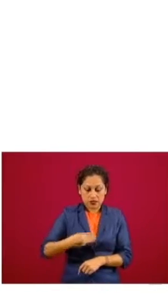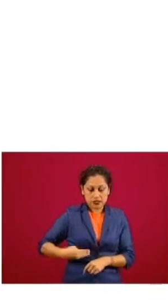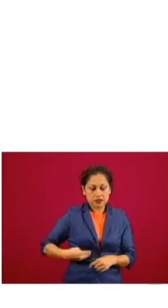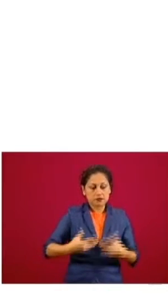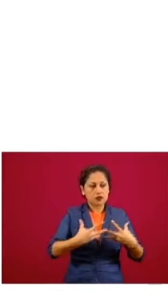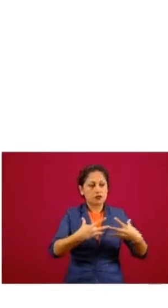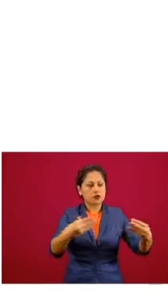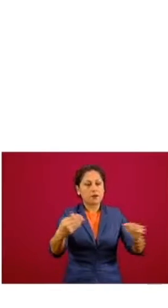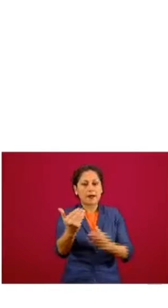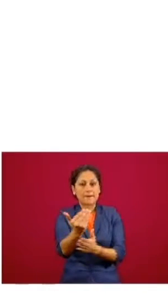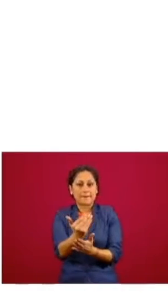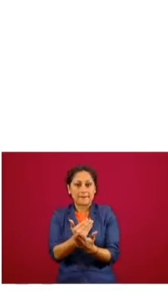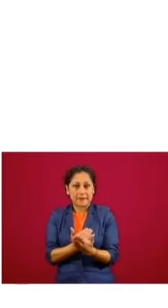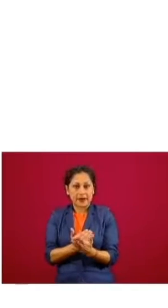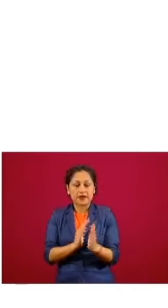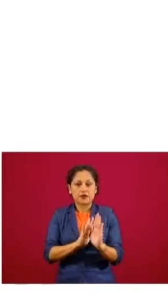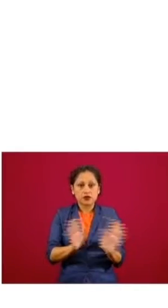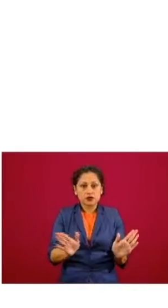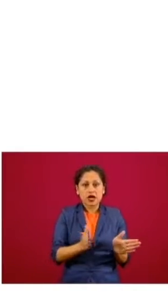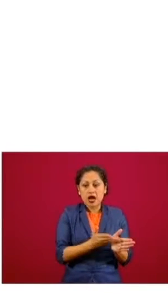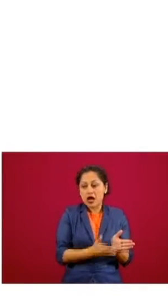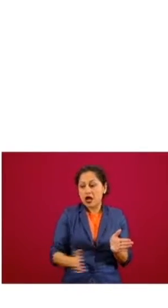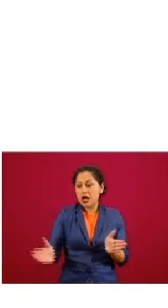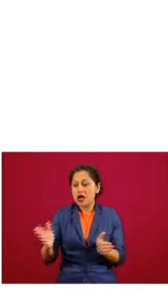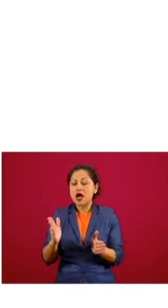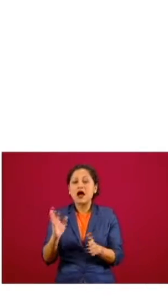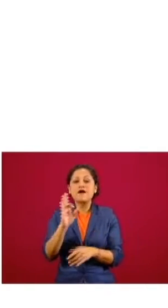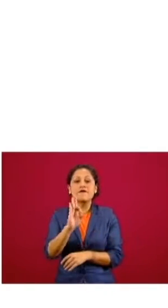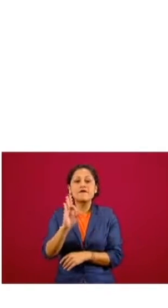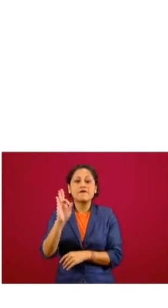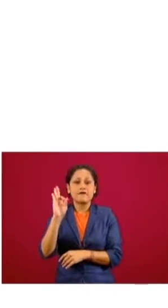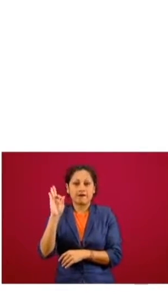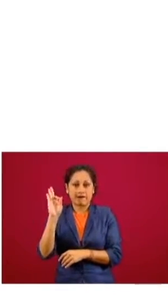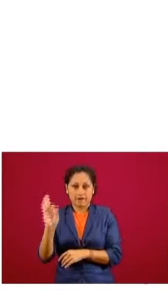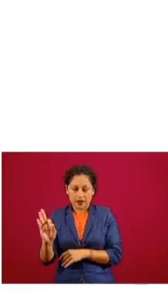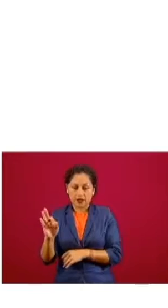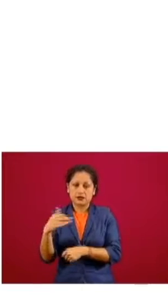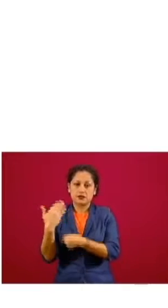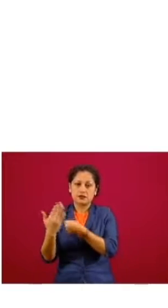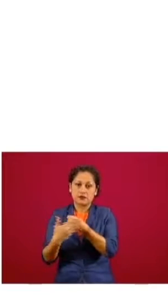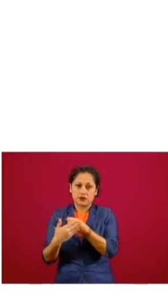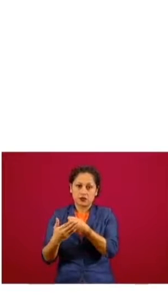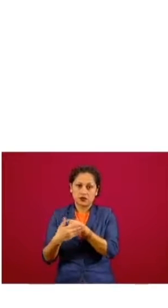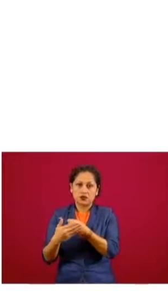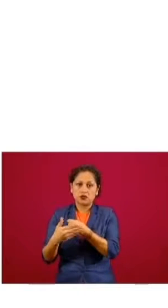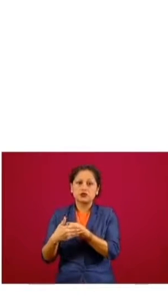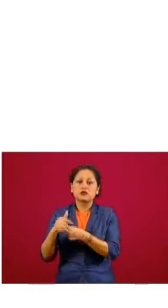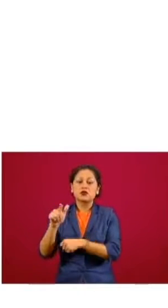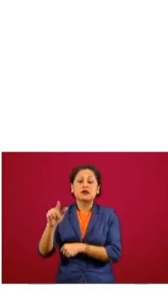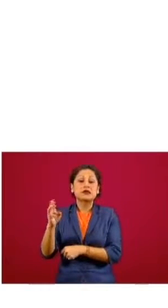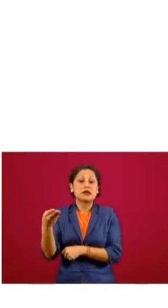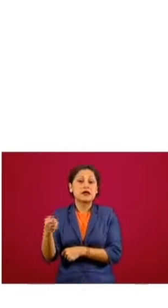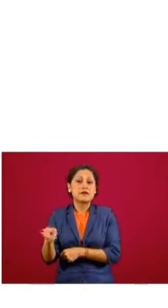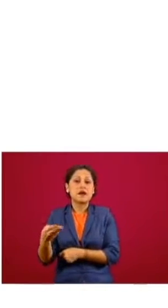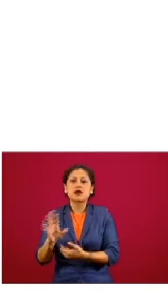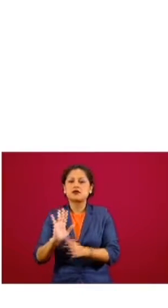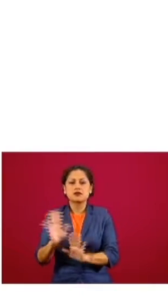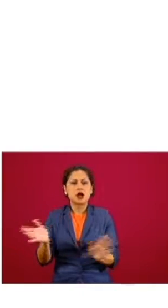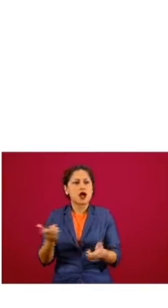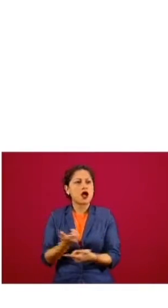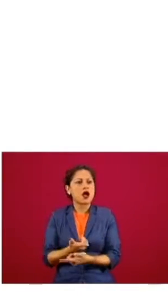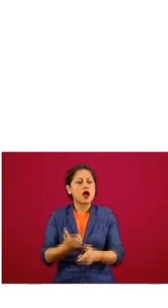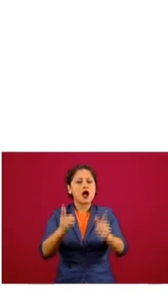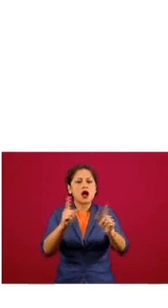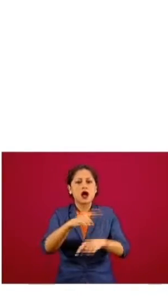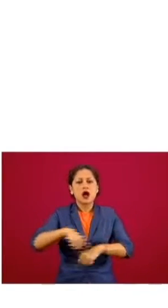anticipadamente salen de las medidas de mitigación comunitaria, anticipadamente. Y esto representa el éxito